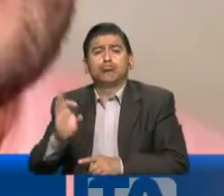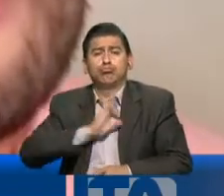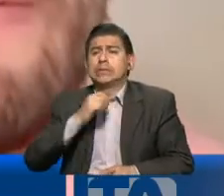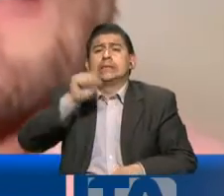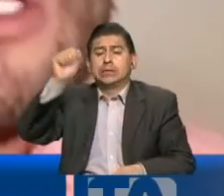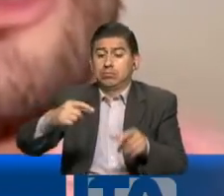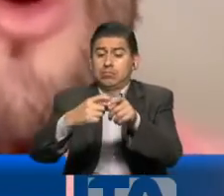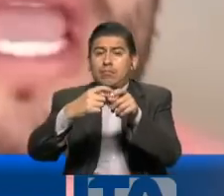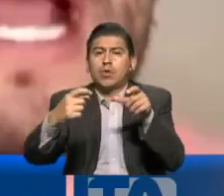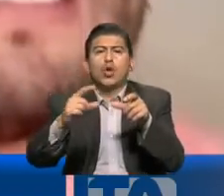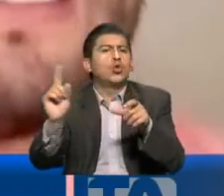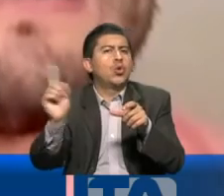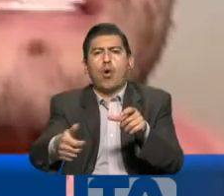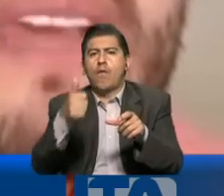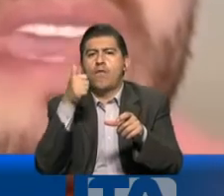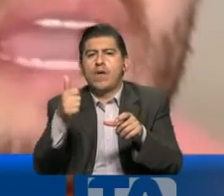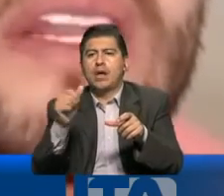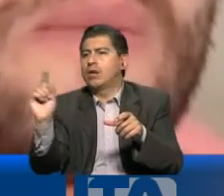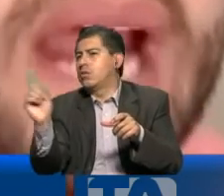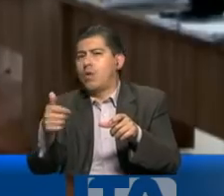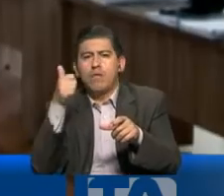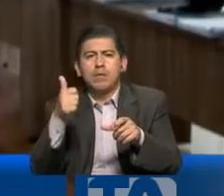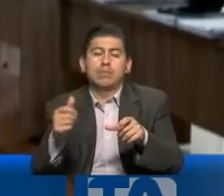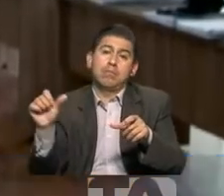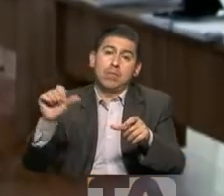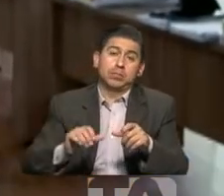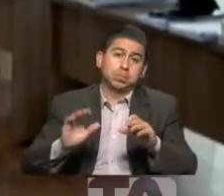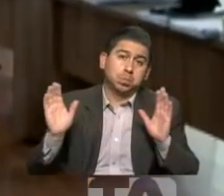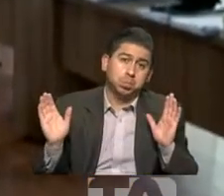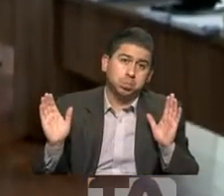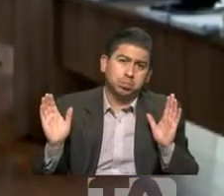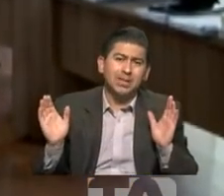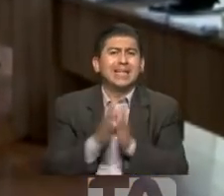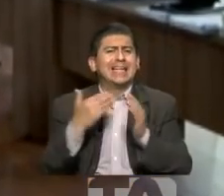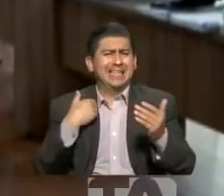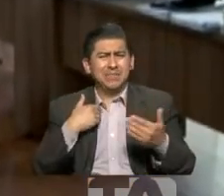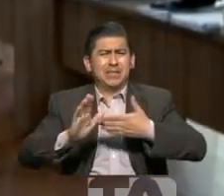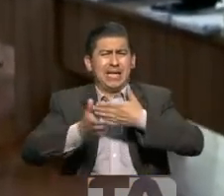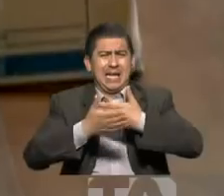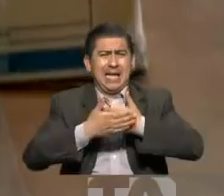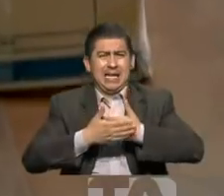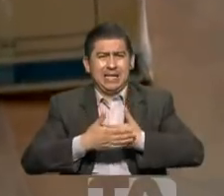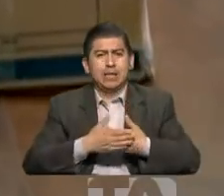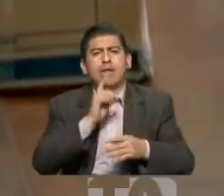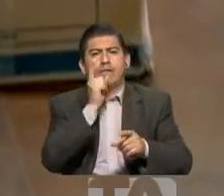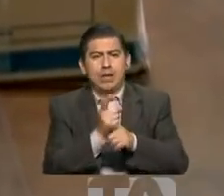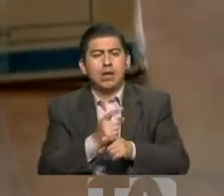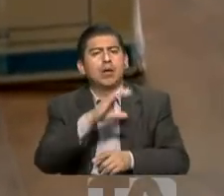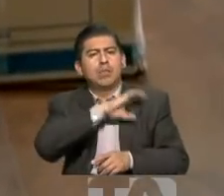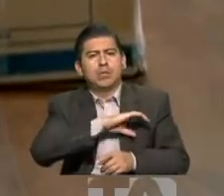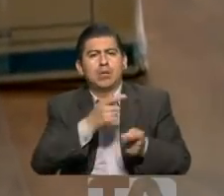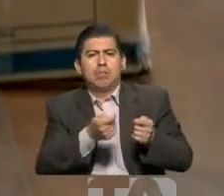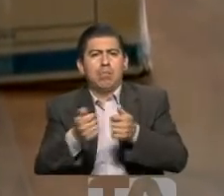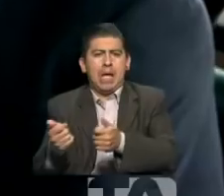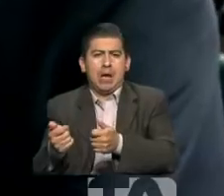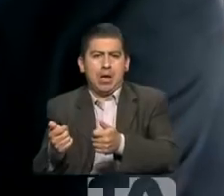técnicamente que las pruebas no eran las que se debían haber comprado. El expediente cuenta con miles de documentos que confirmarían que el municipio pagó por